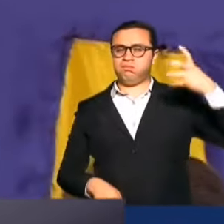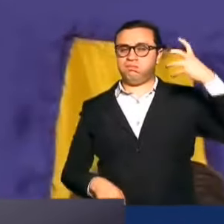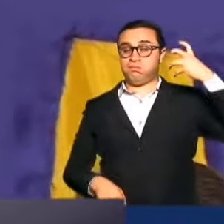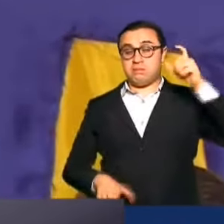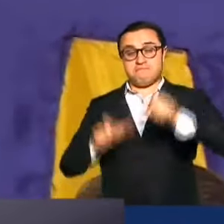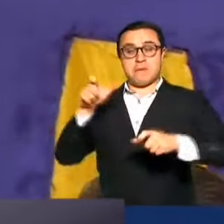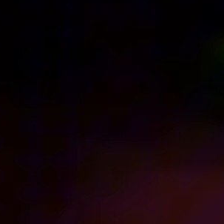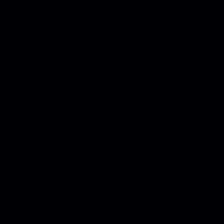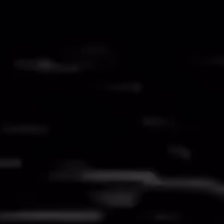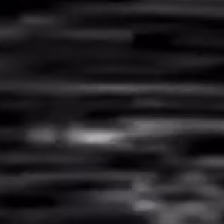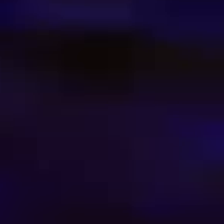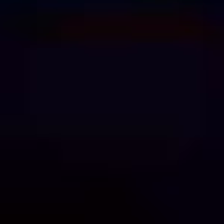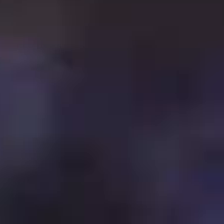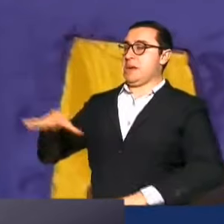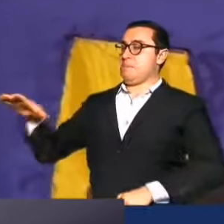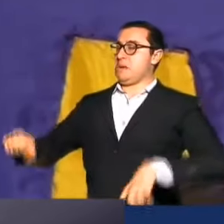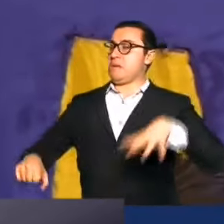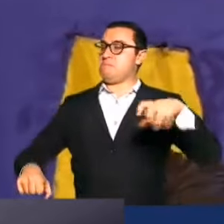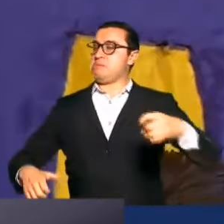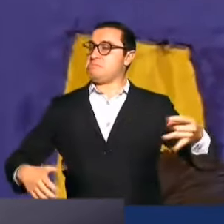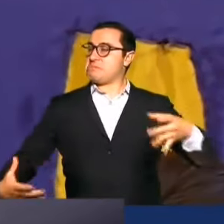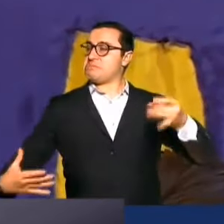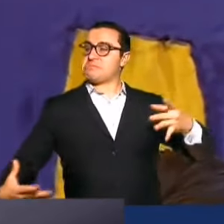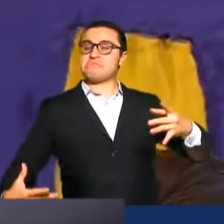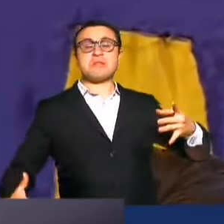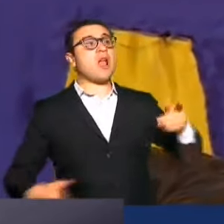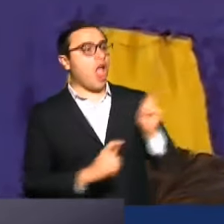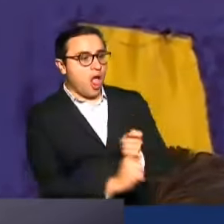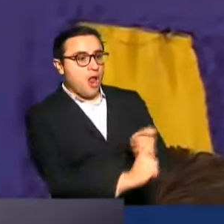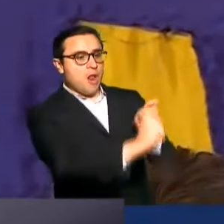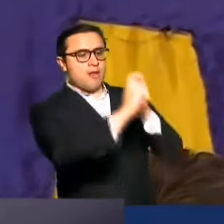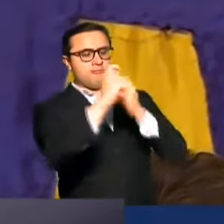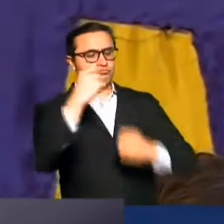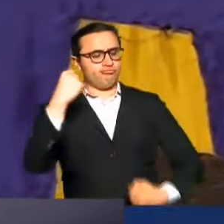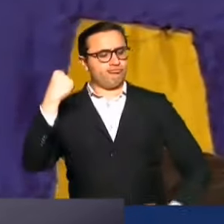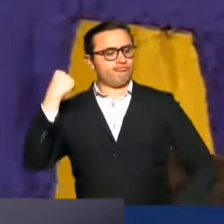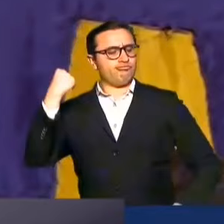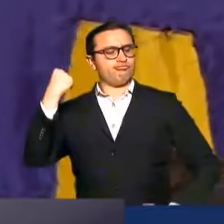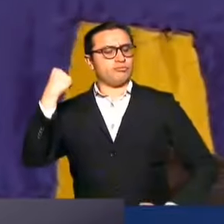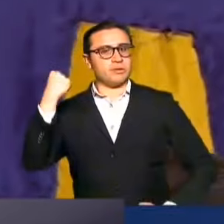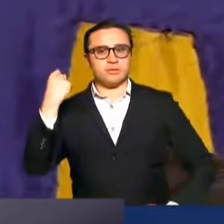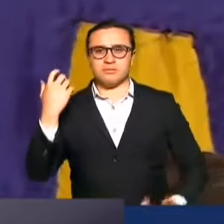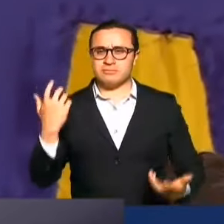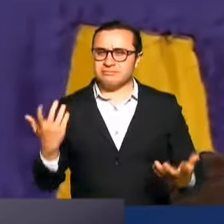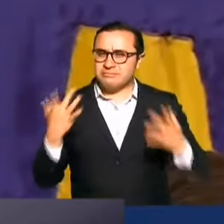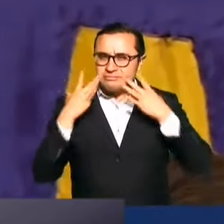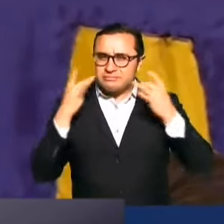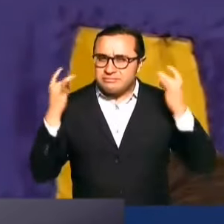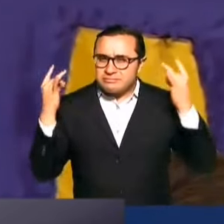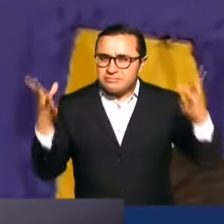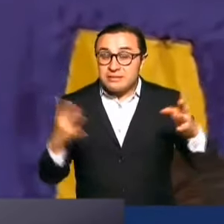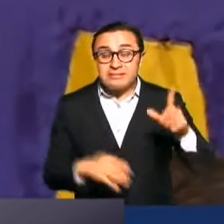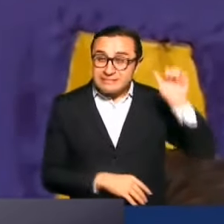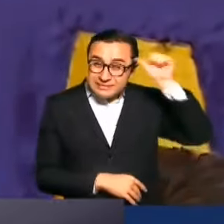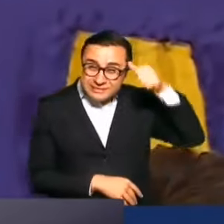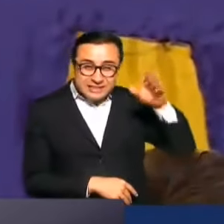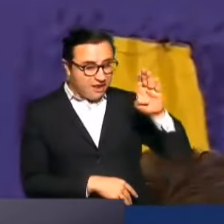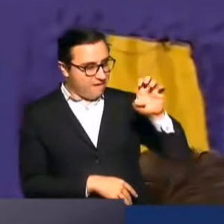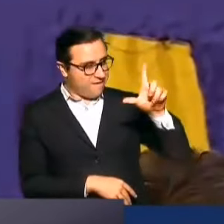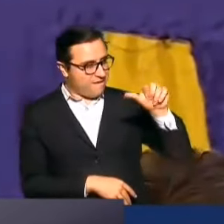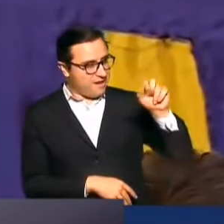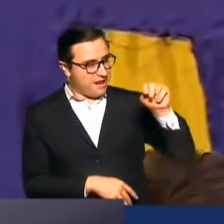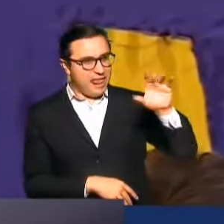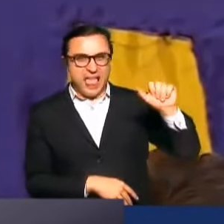monumentos, no de los conquistados. ¿Cómo una imagen como el Belalcázar esclavista